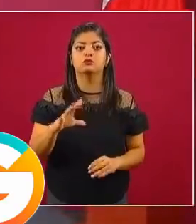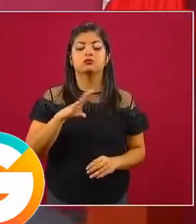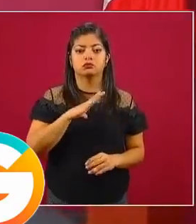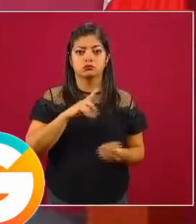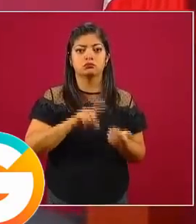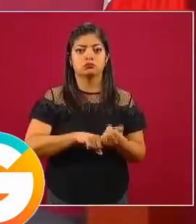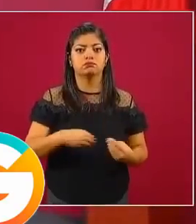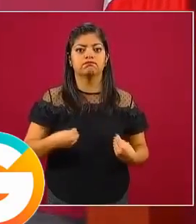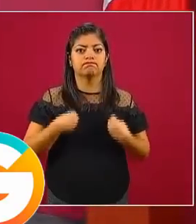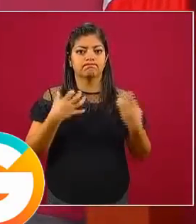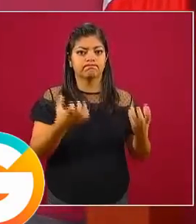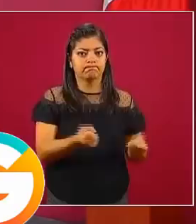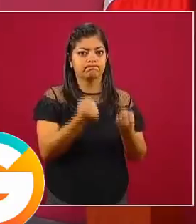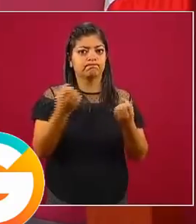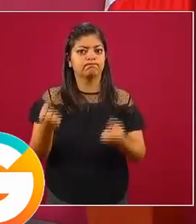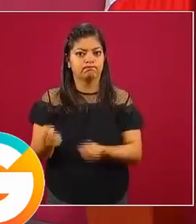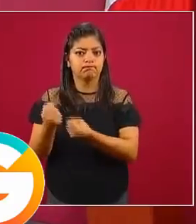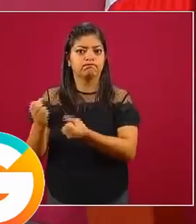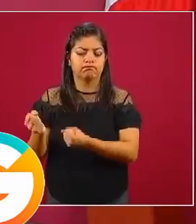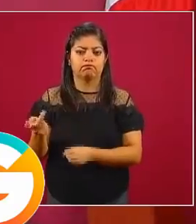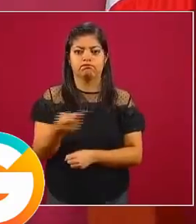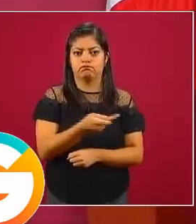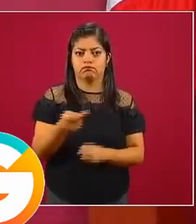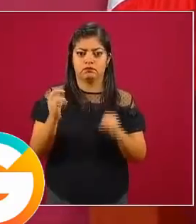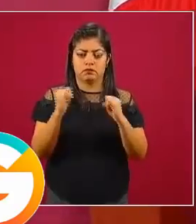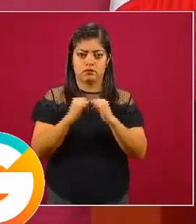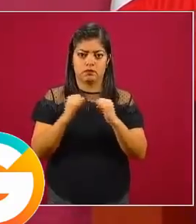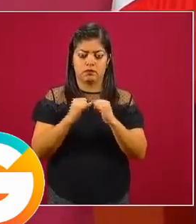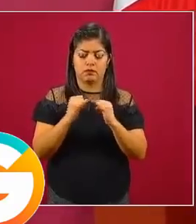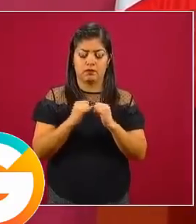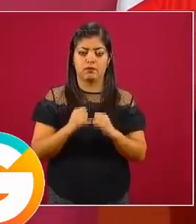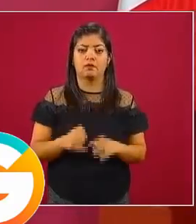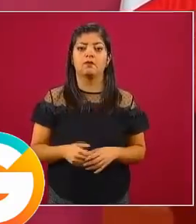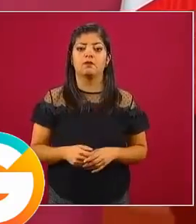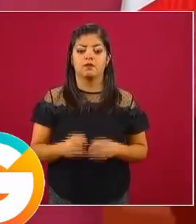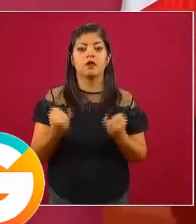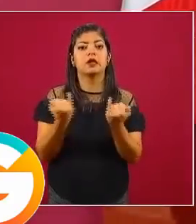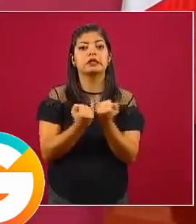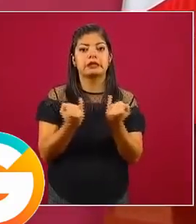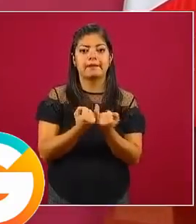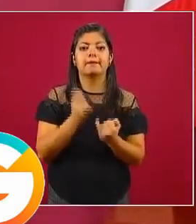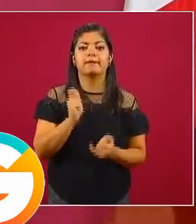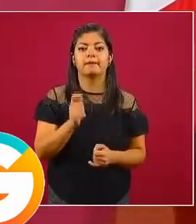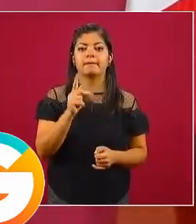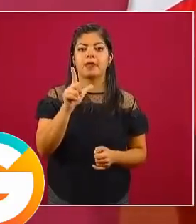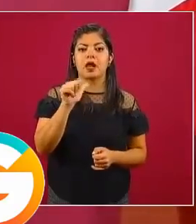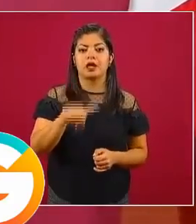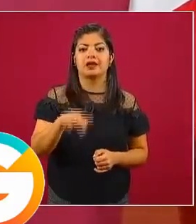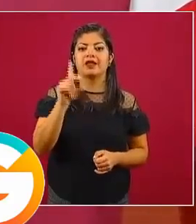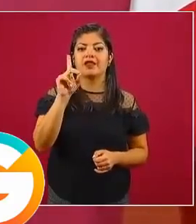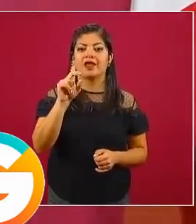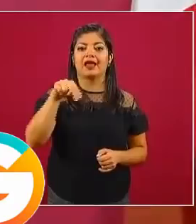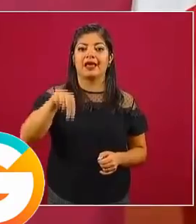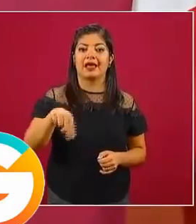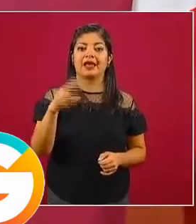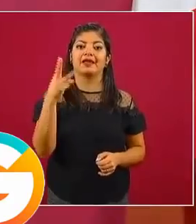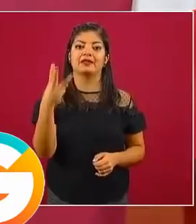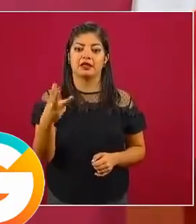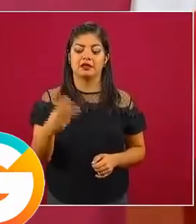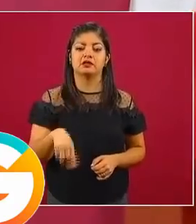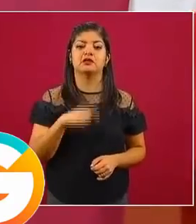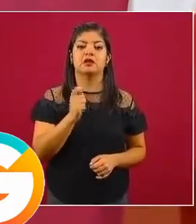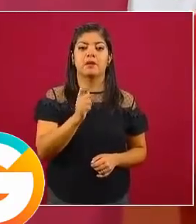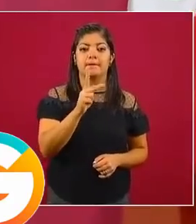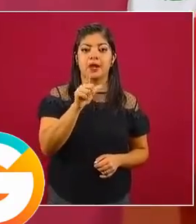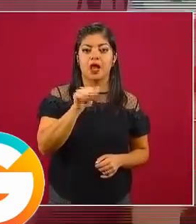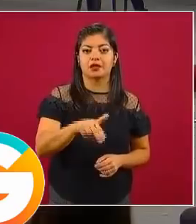vidas las dos instituciones. Y está el plan DN3 y está el plan